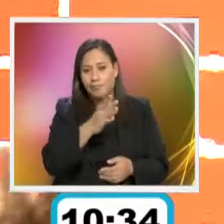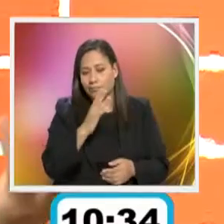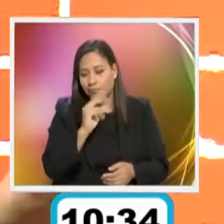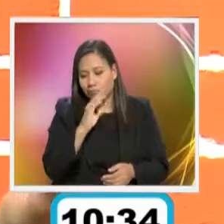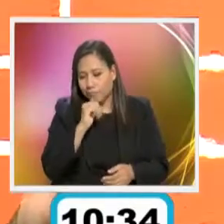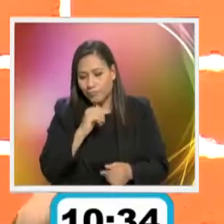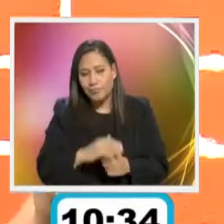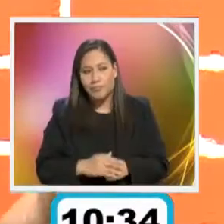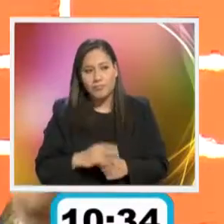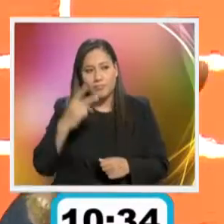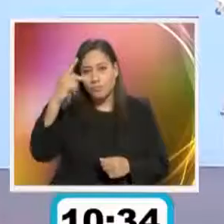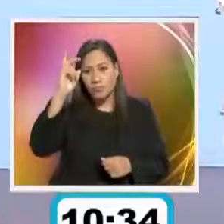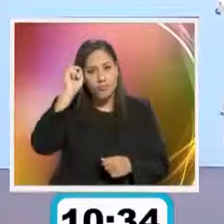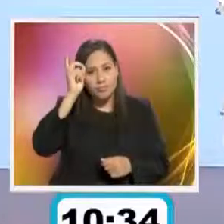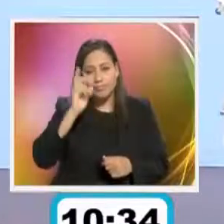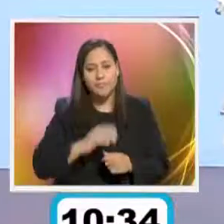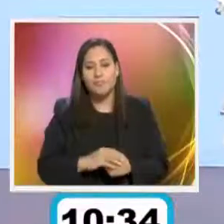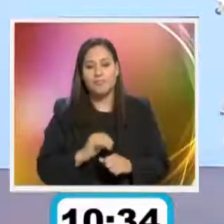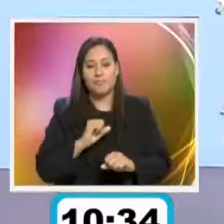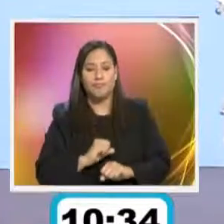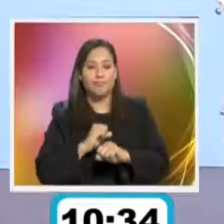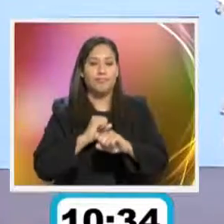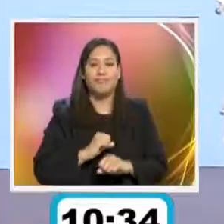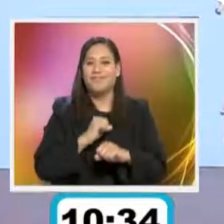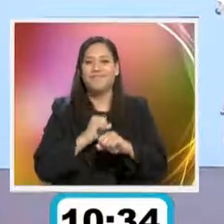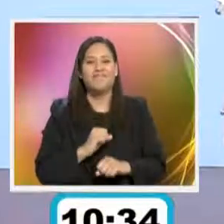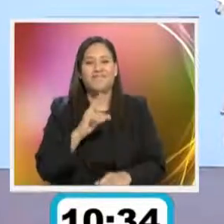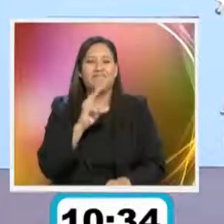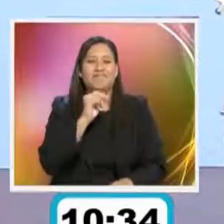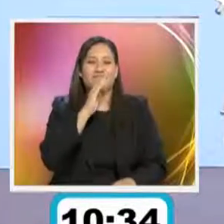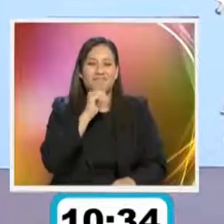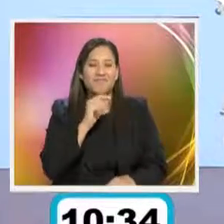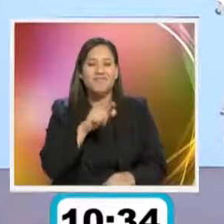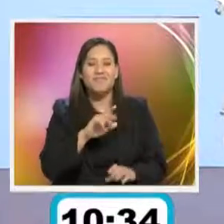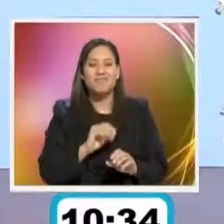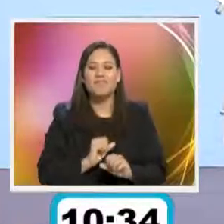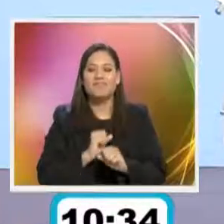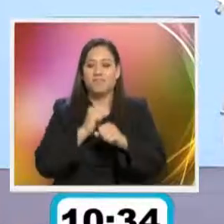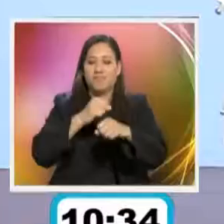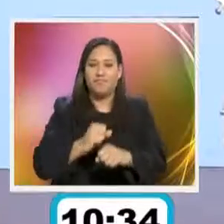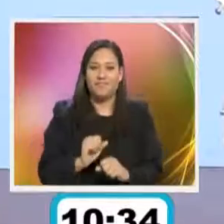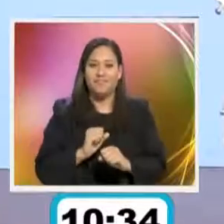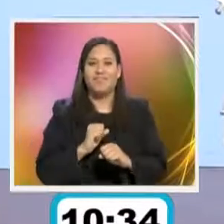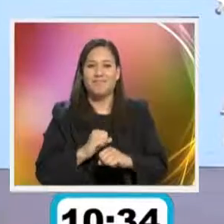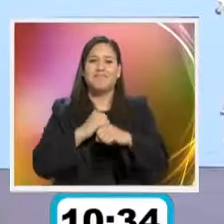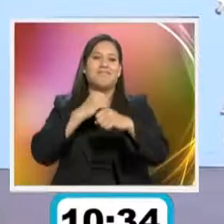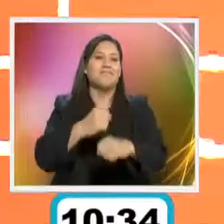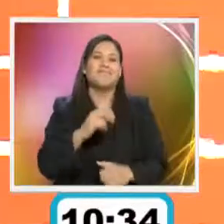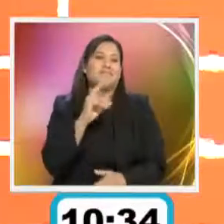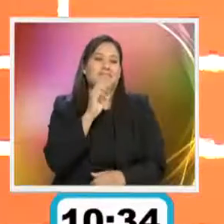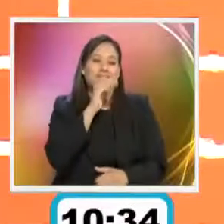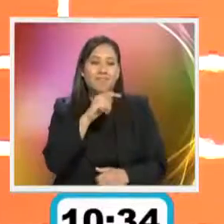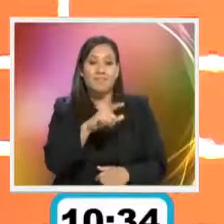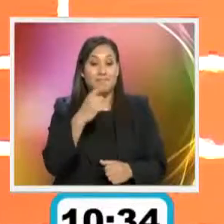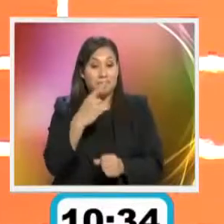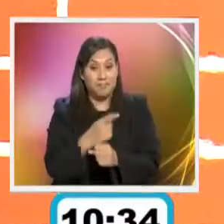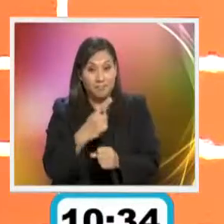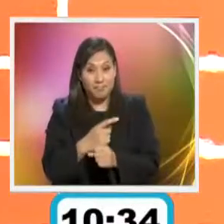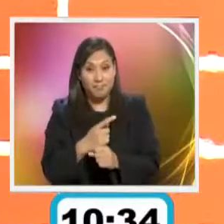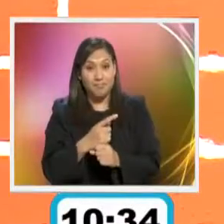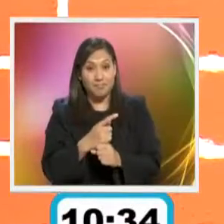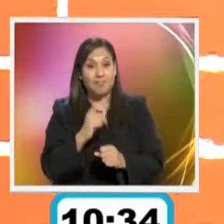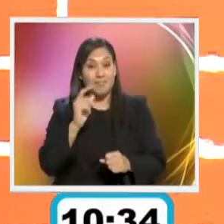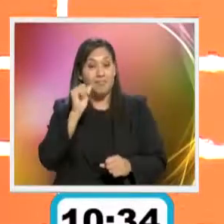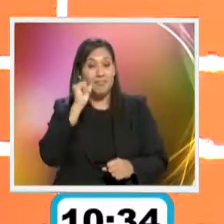que pues no hay ni siquiera forma del poder llegar a una instancia menor. Inclusive en la primera ronda que tuvo